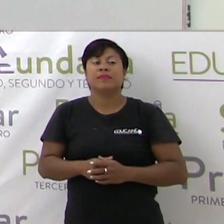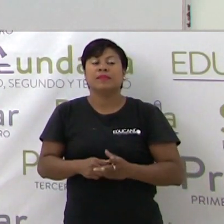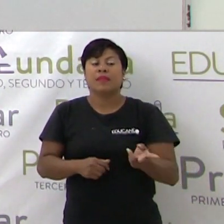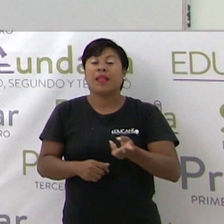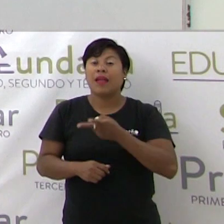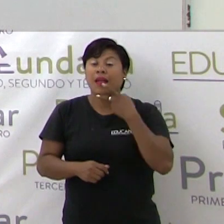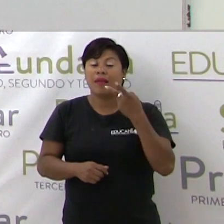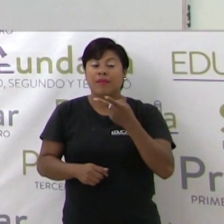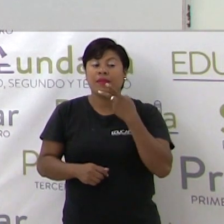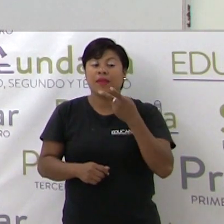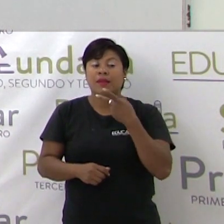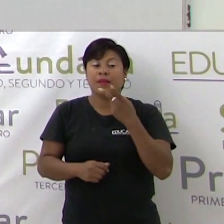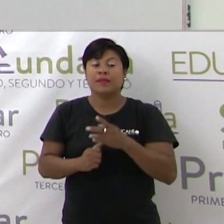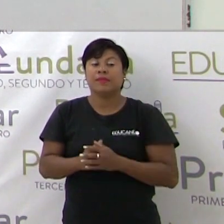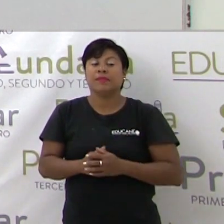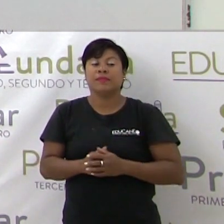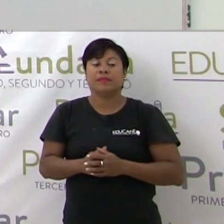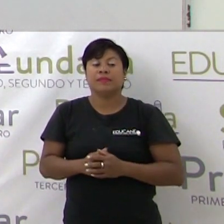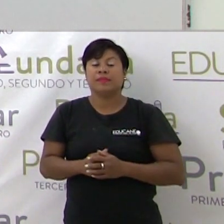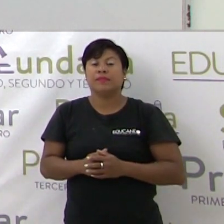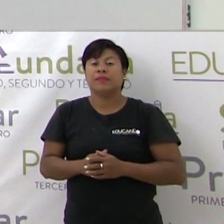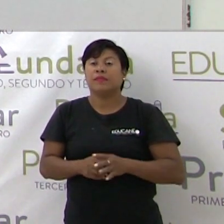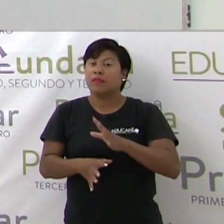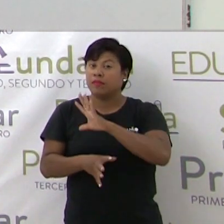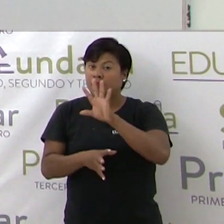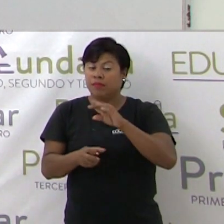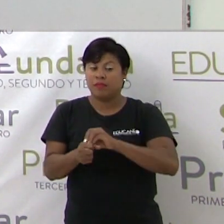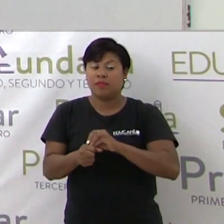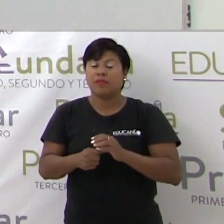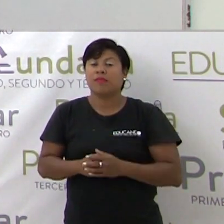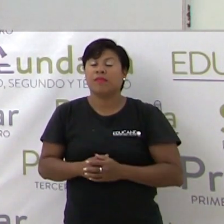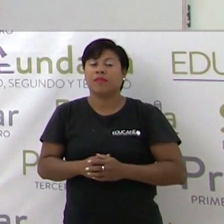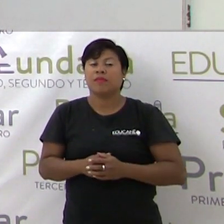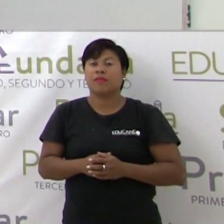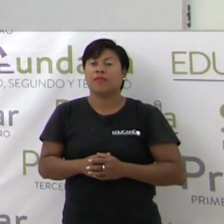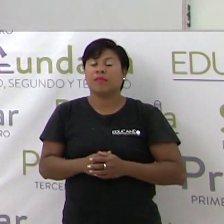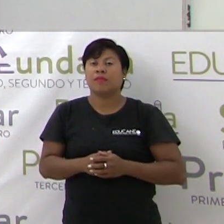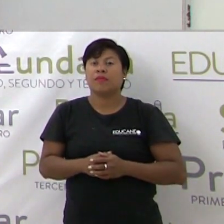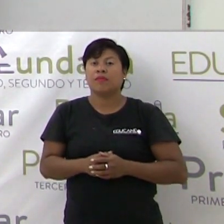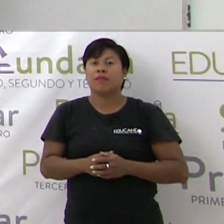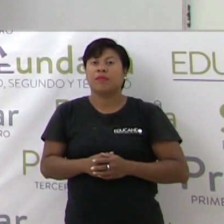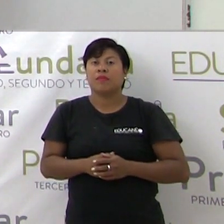hablar de manera general